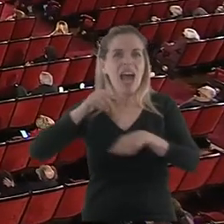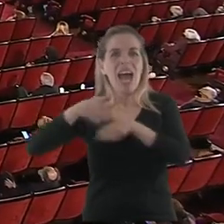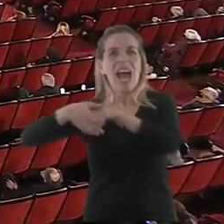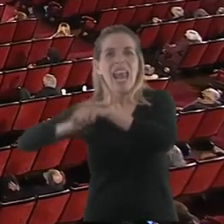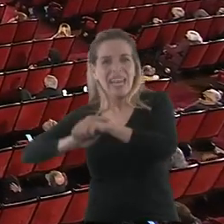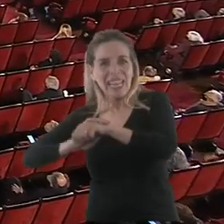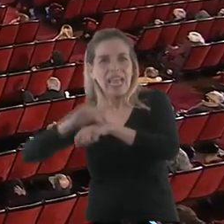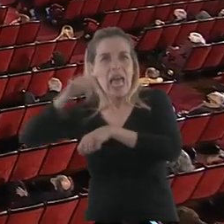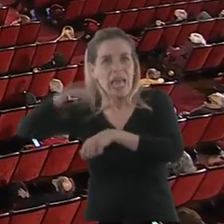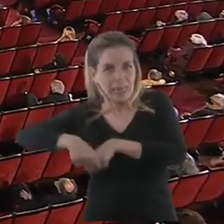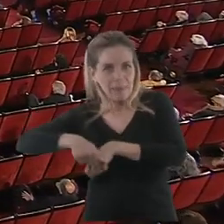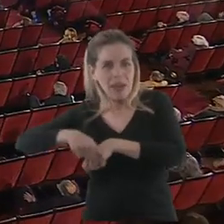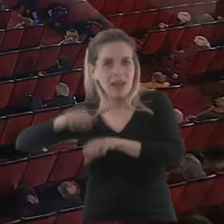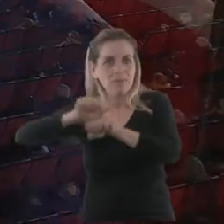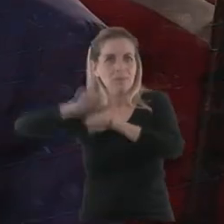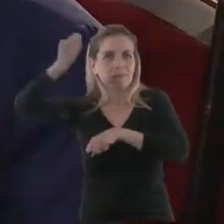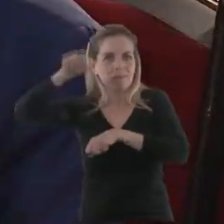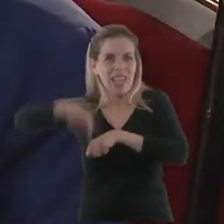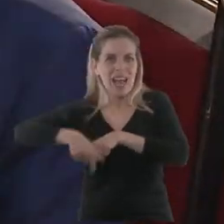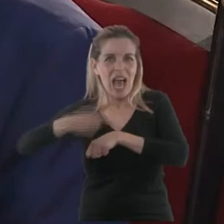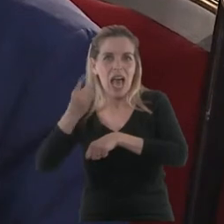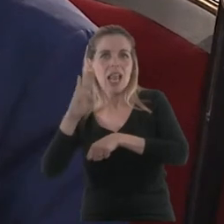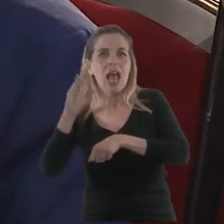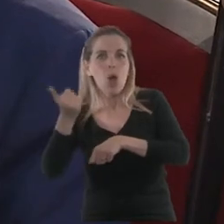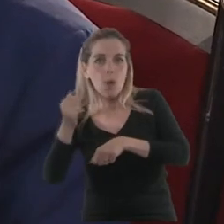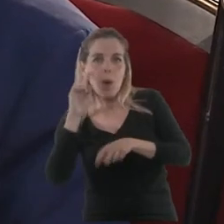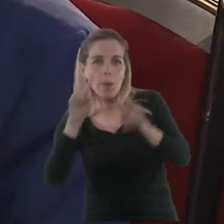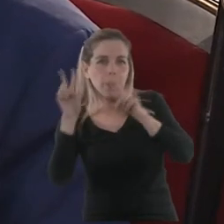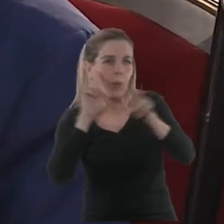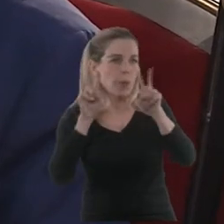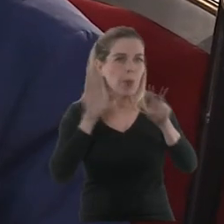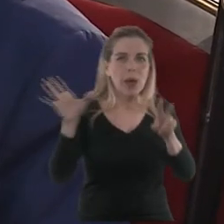egresado de la facultad.